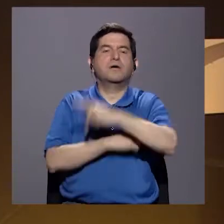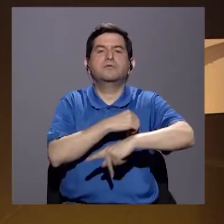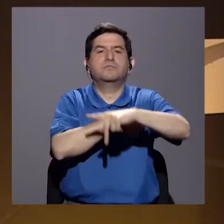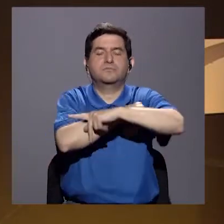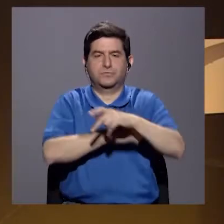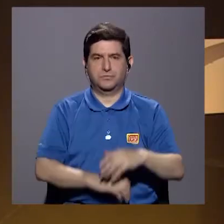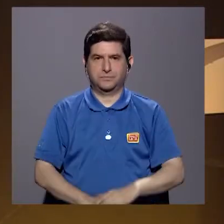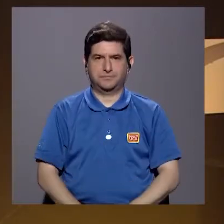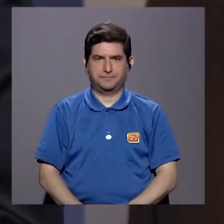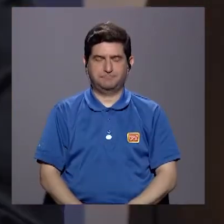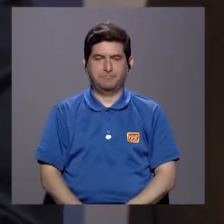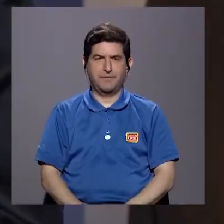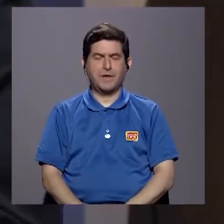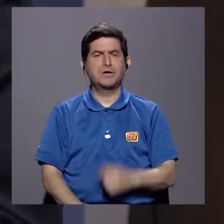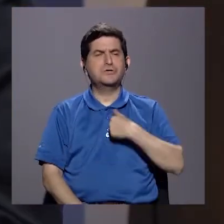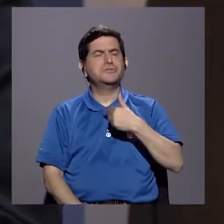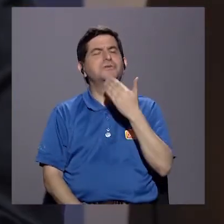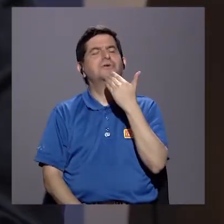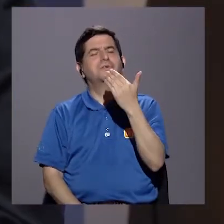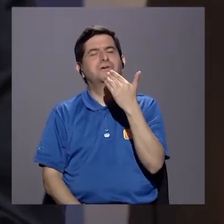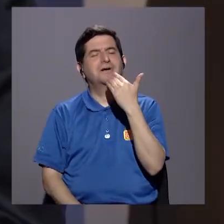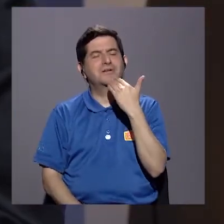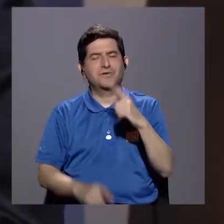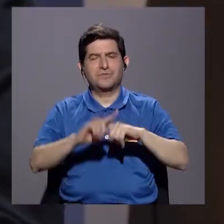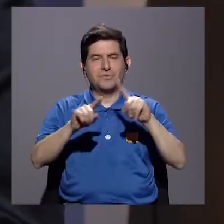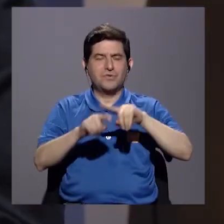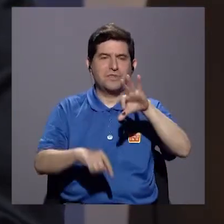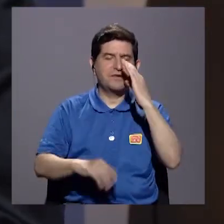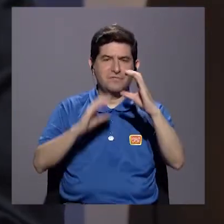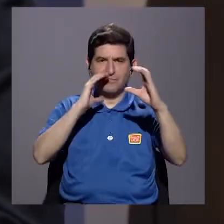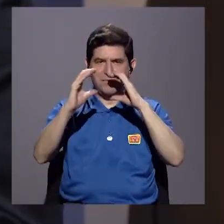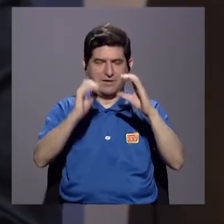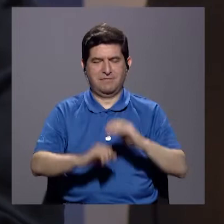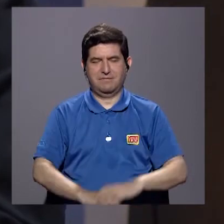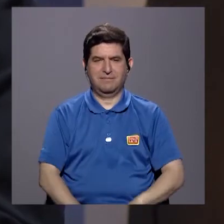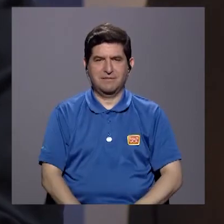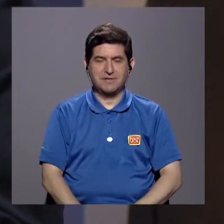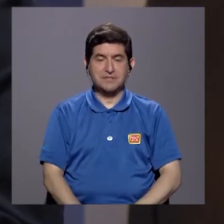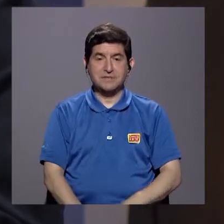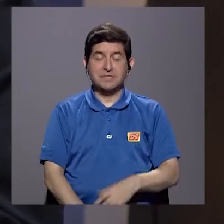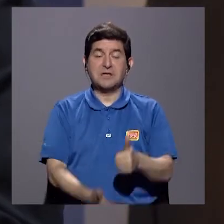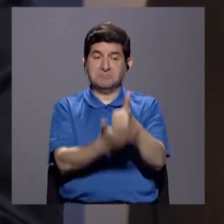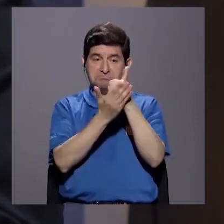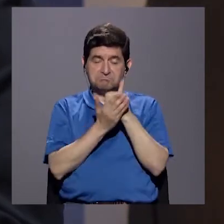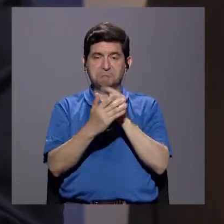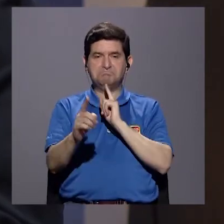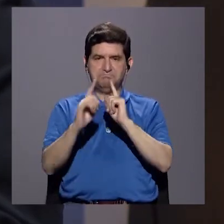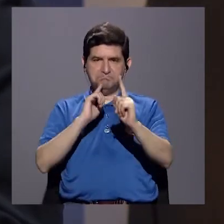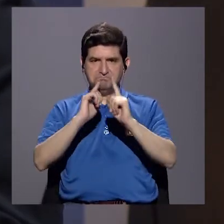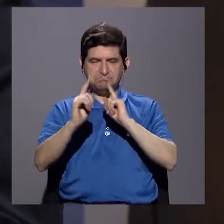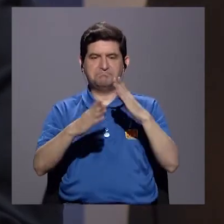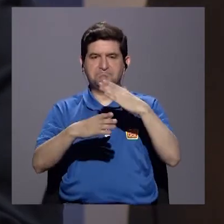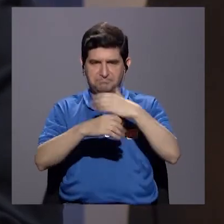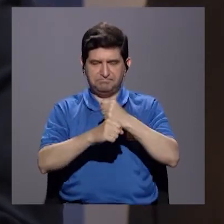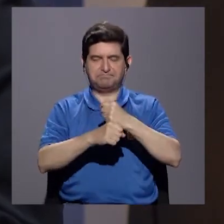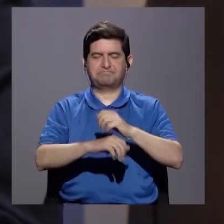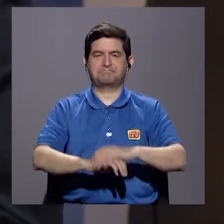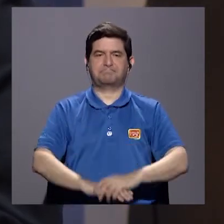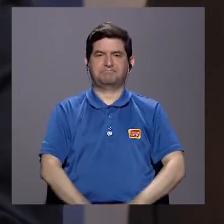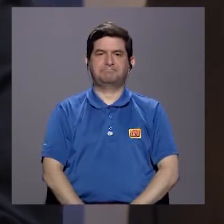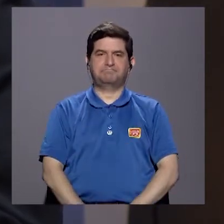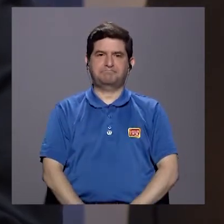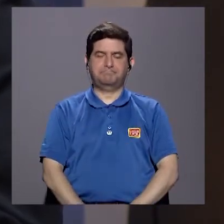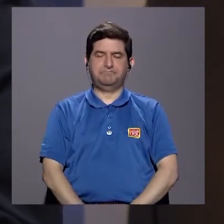al futuro del país. Sí, no, y agradezco que hay muchos medios de alguna manera que nos colaboran con la divulgación,